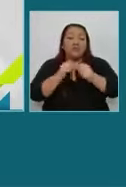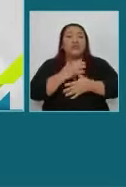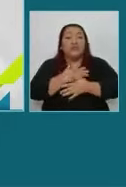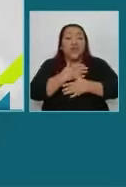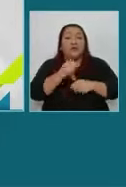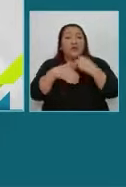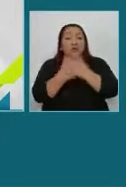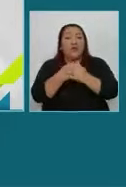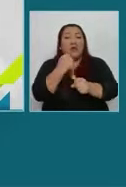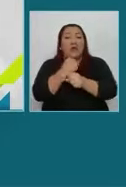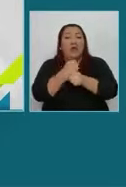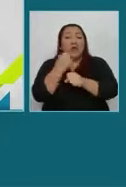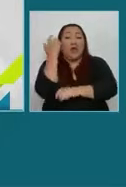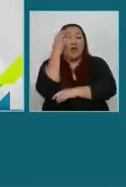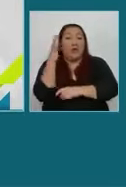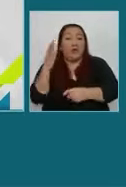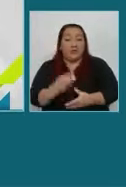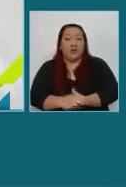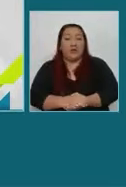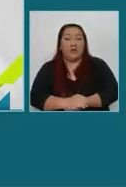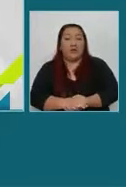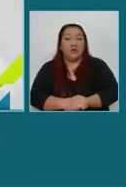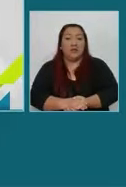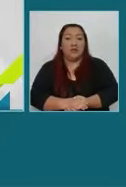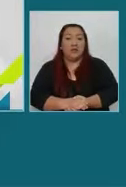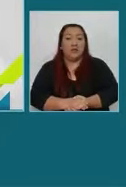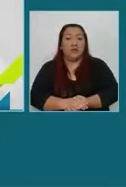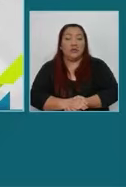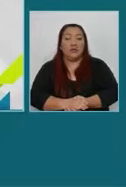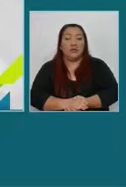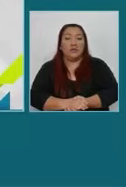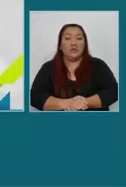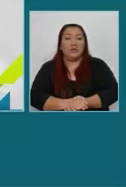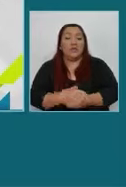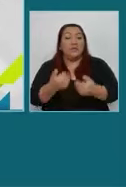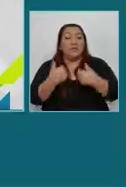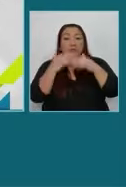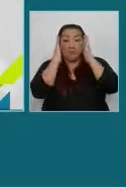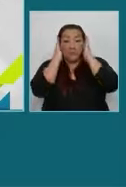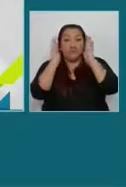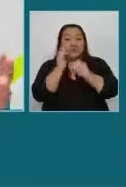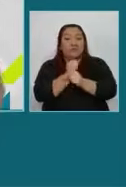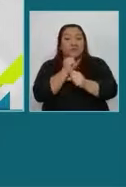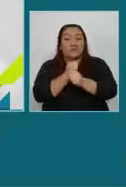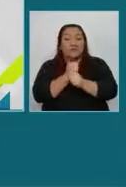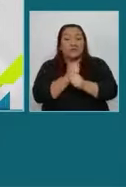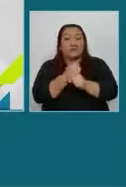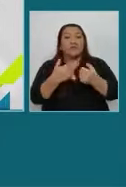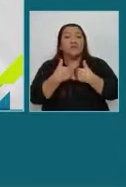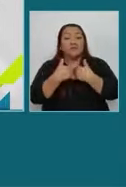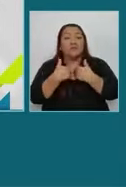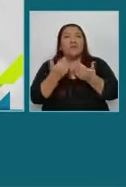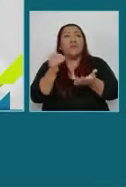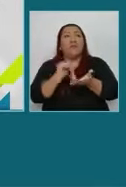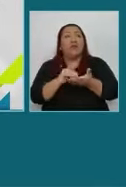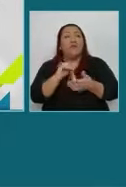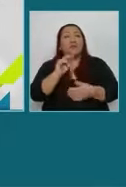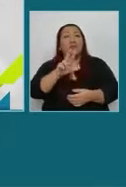la productividad de los bosques. Ese es el área donde nosotros nos concentramos, y tiene más